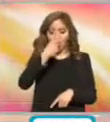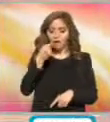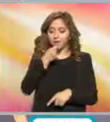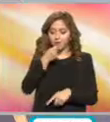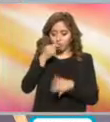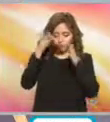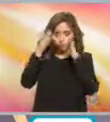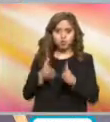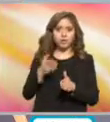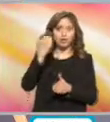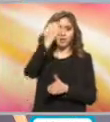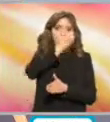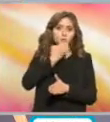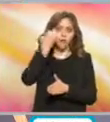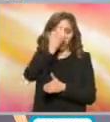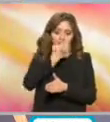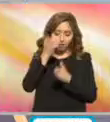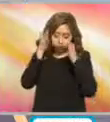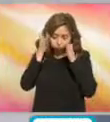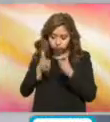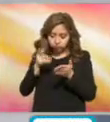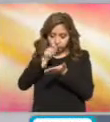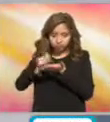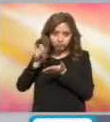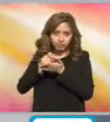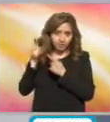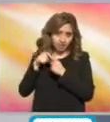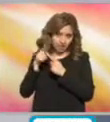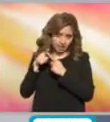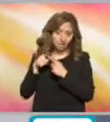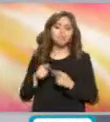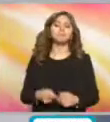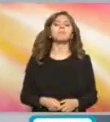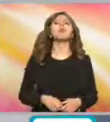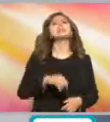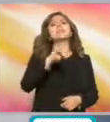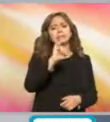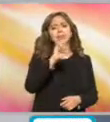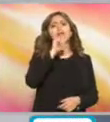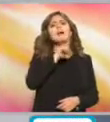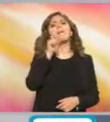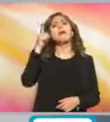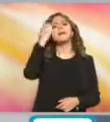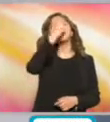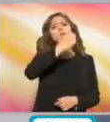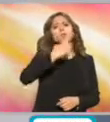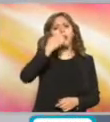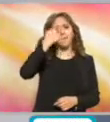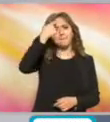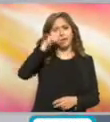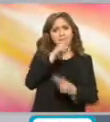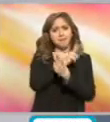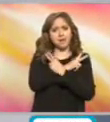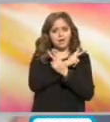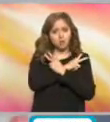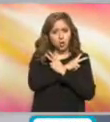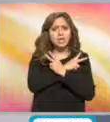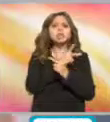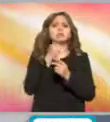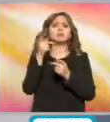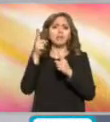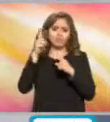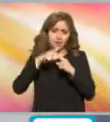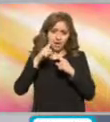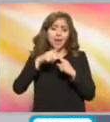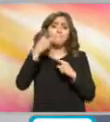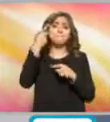en algunos casos les llegan a dejar tareas para estos periodos vacacionales, ¿no? Pero de alguna forma se aligeran más